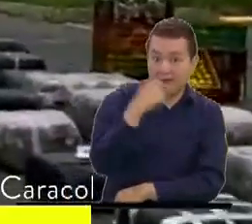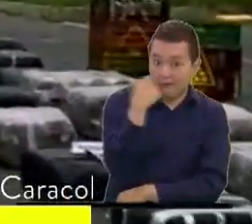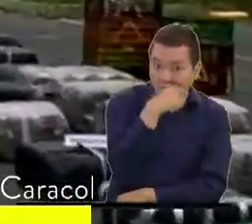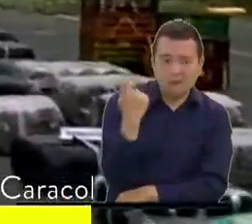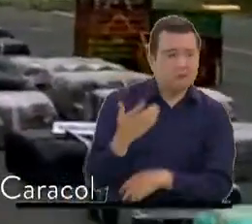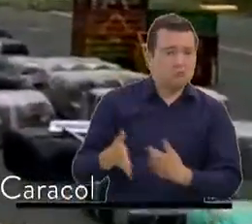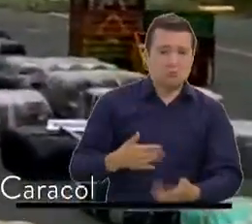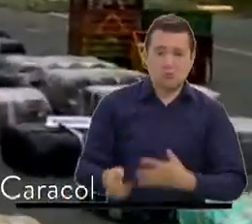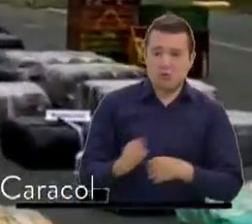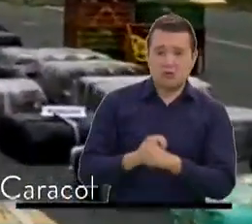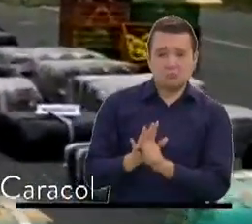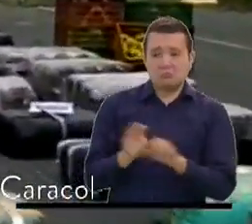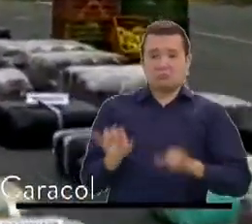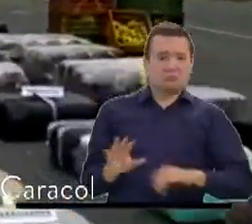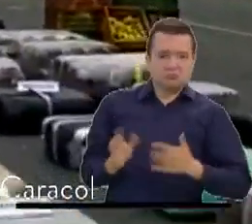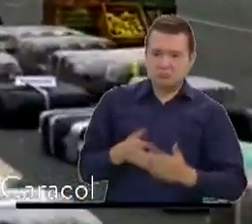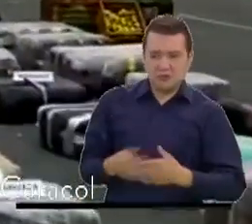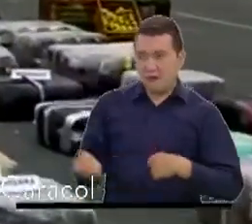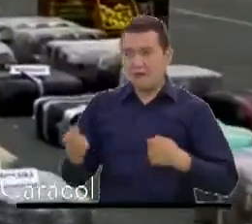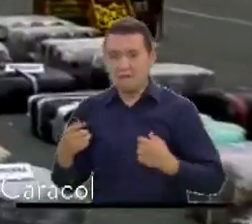delinquiendo.